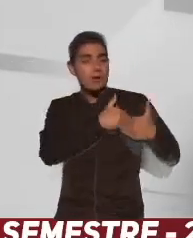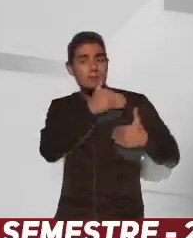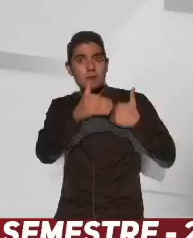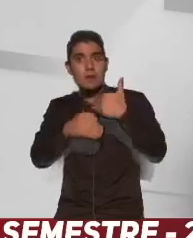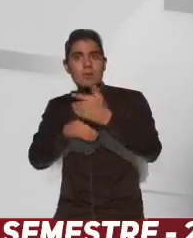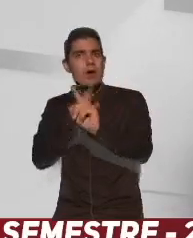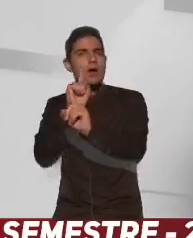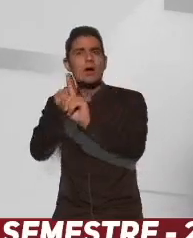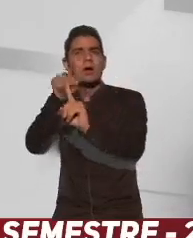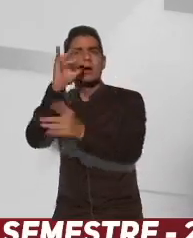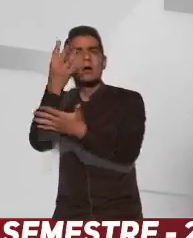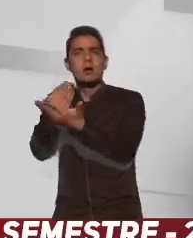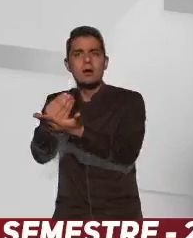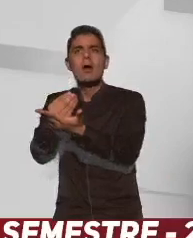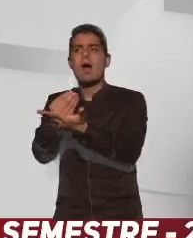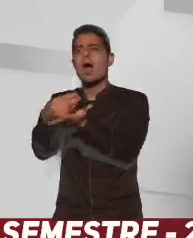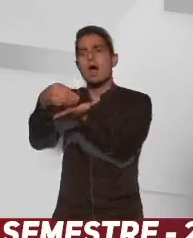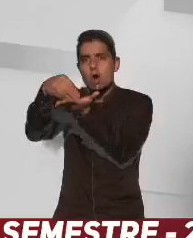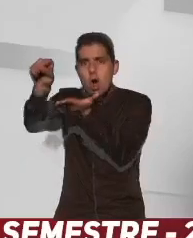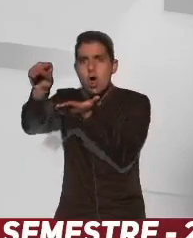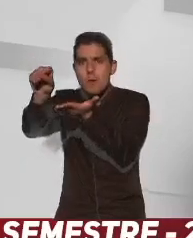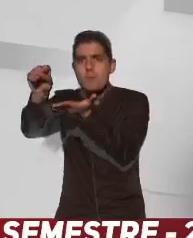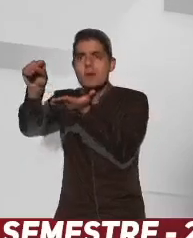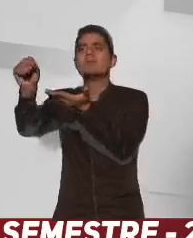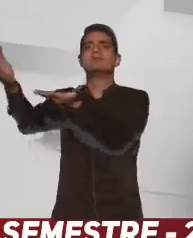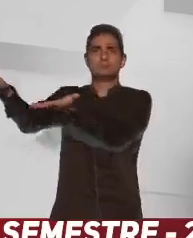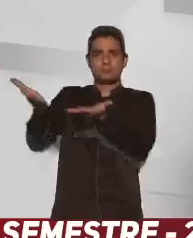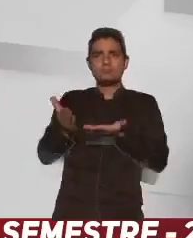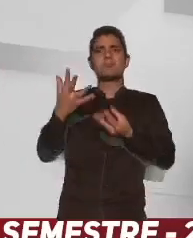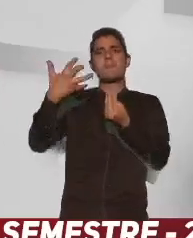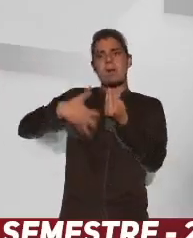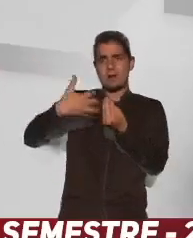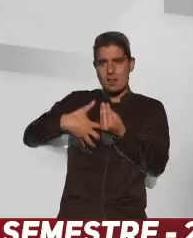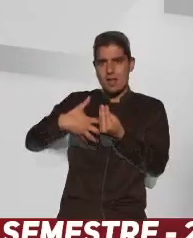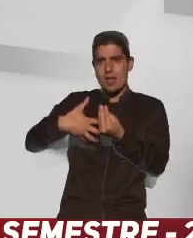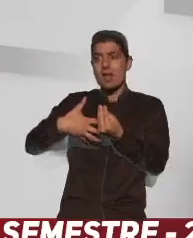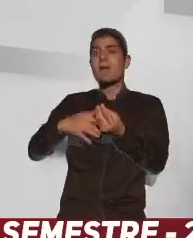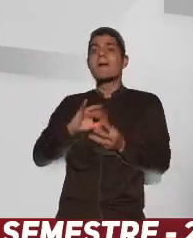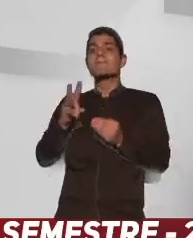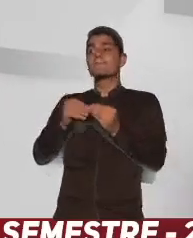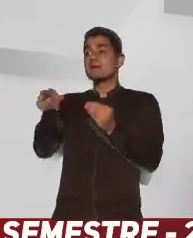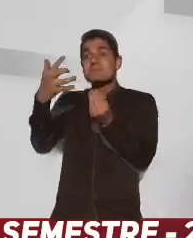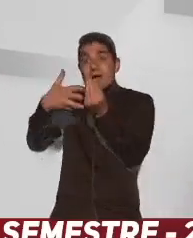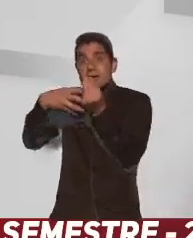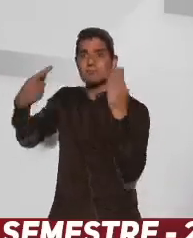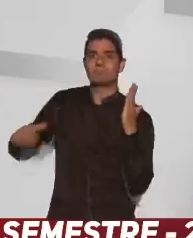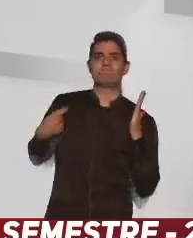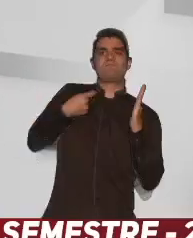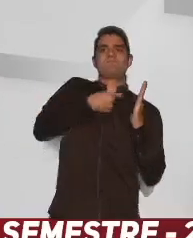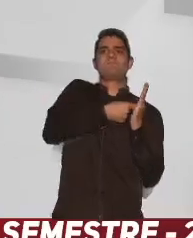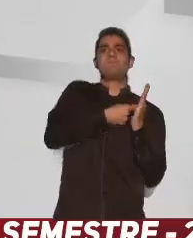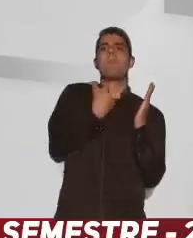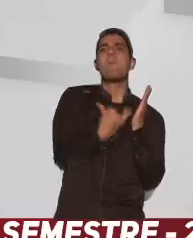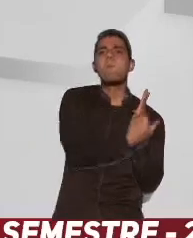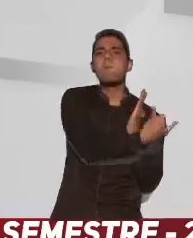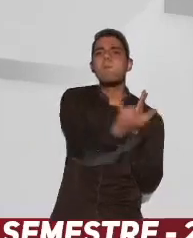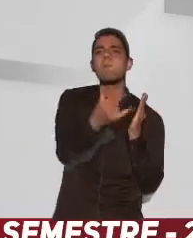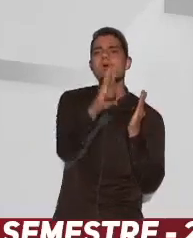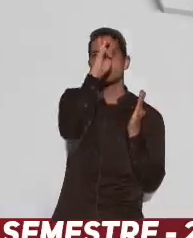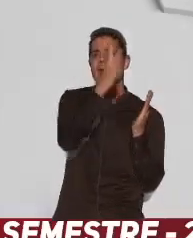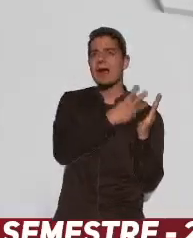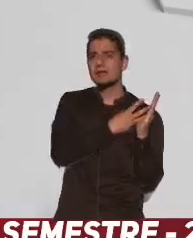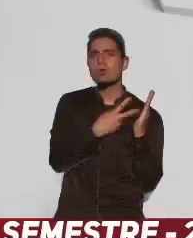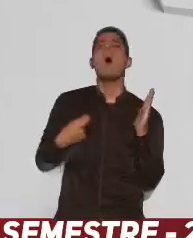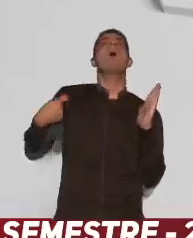una incorporación en los inventarios para que después el sistema logístico le haga su control